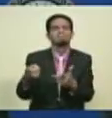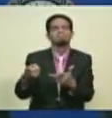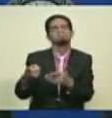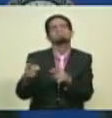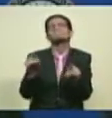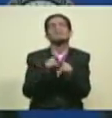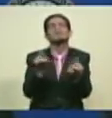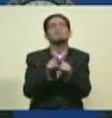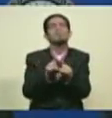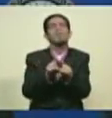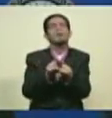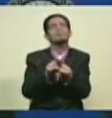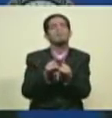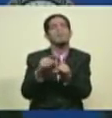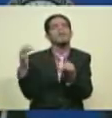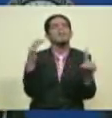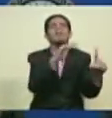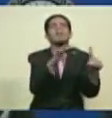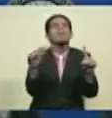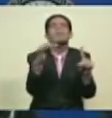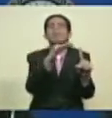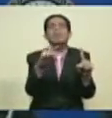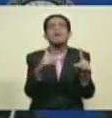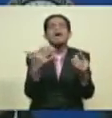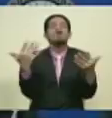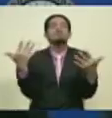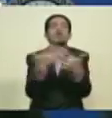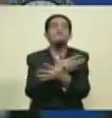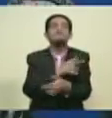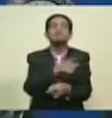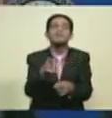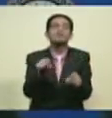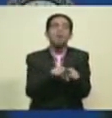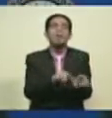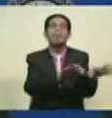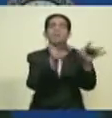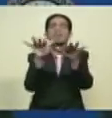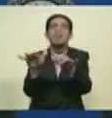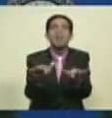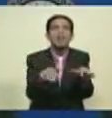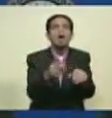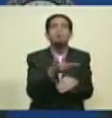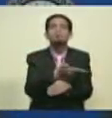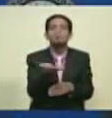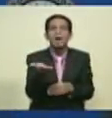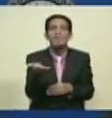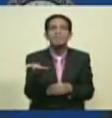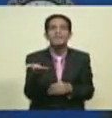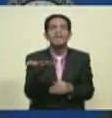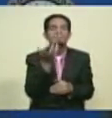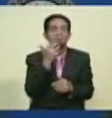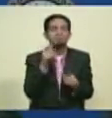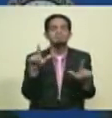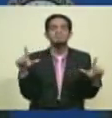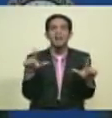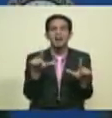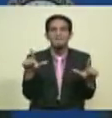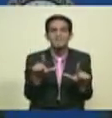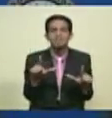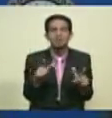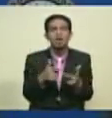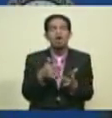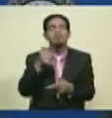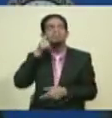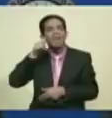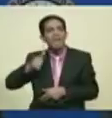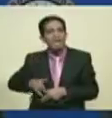para confundirlos a ustedes en primer lugar, para que ustedes confundan a su vez a los pueblos a través de las pantallas, a través de los teléfonos, de las